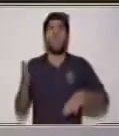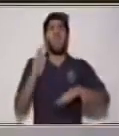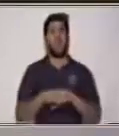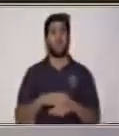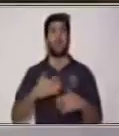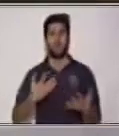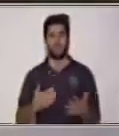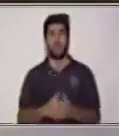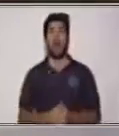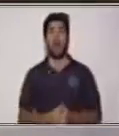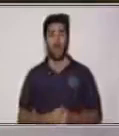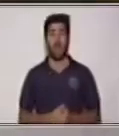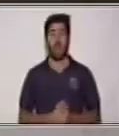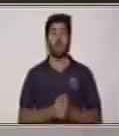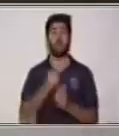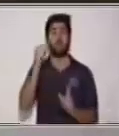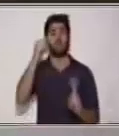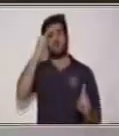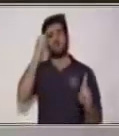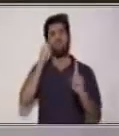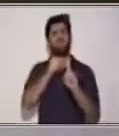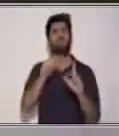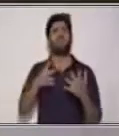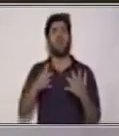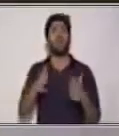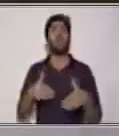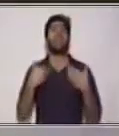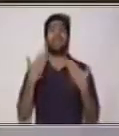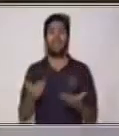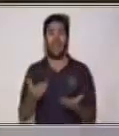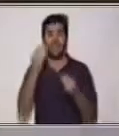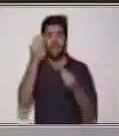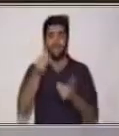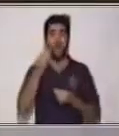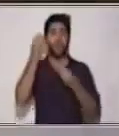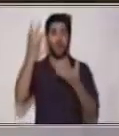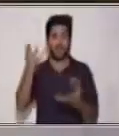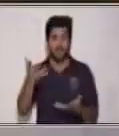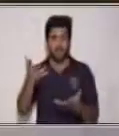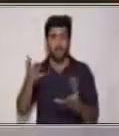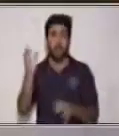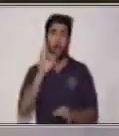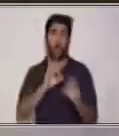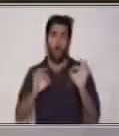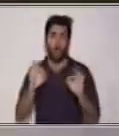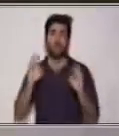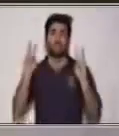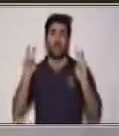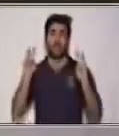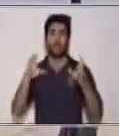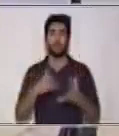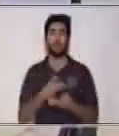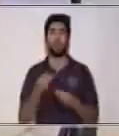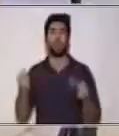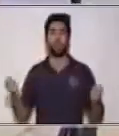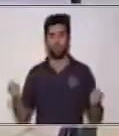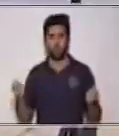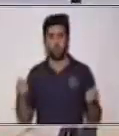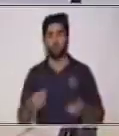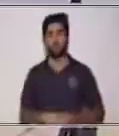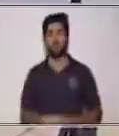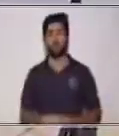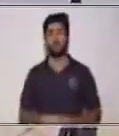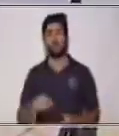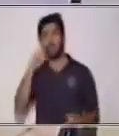tiene? Su finalidad va a ser informar y dar una solución. Muy bien.